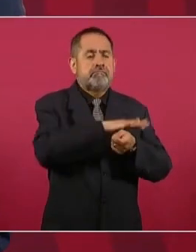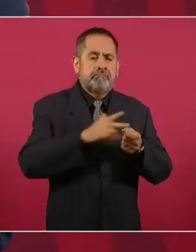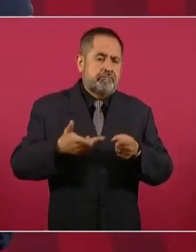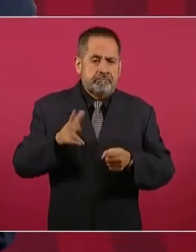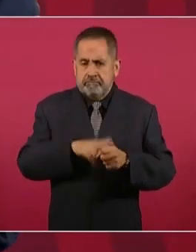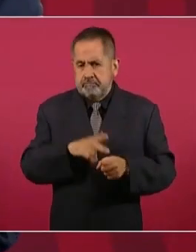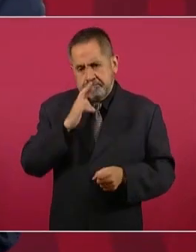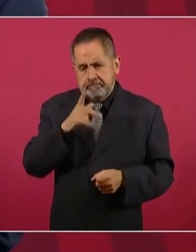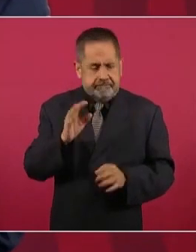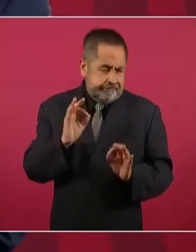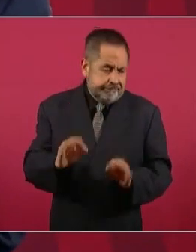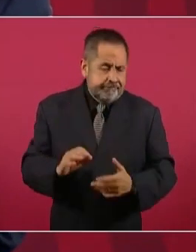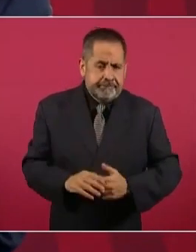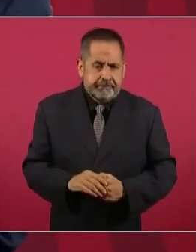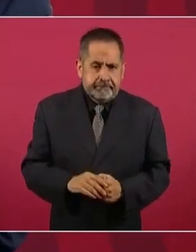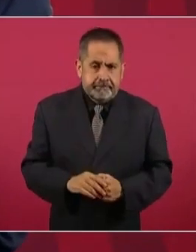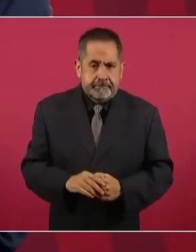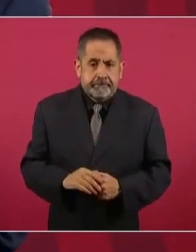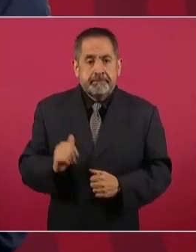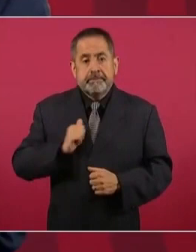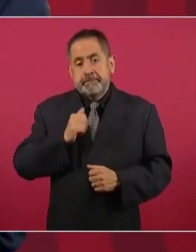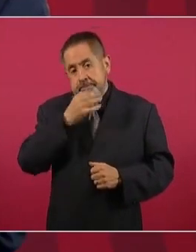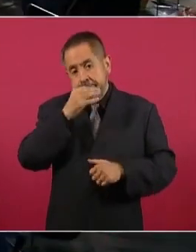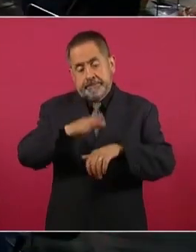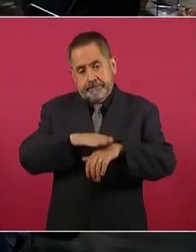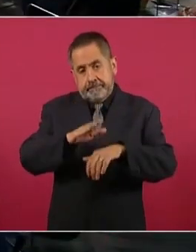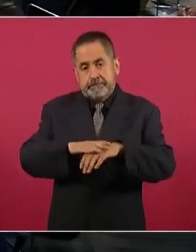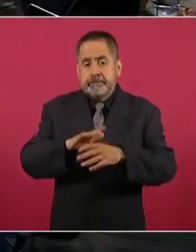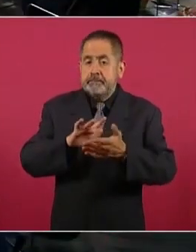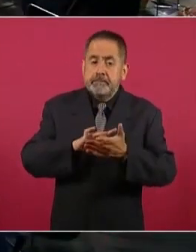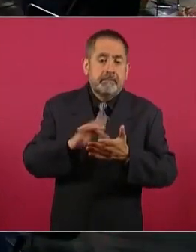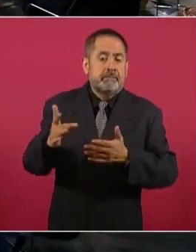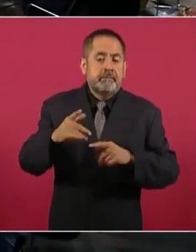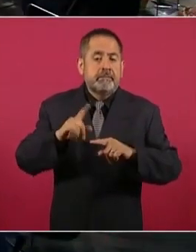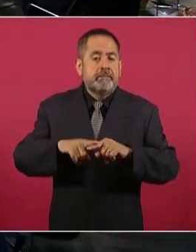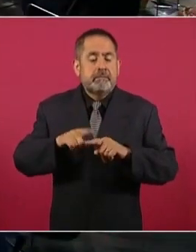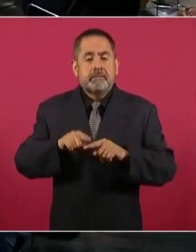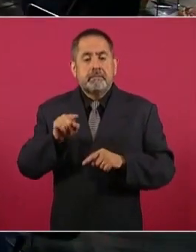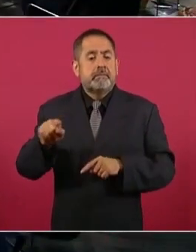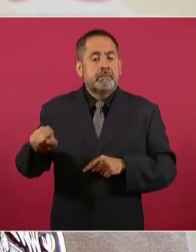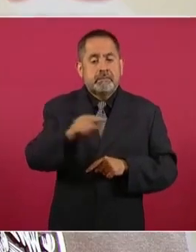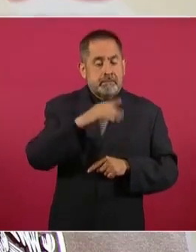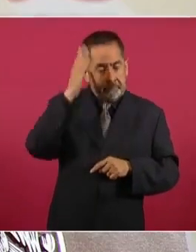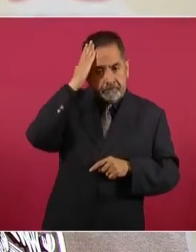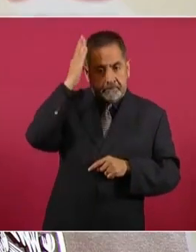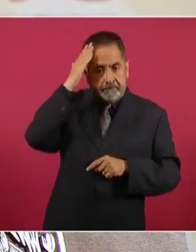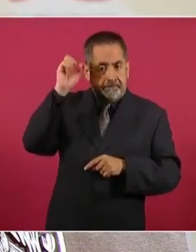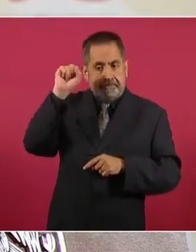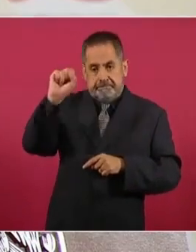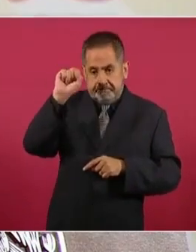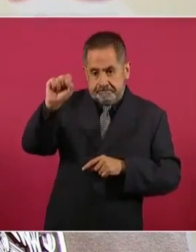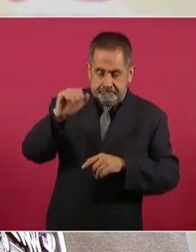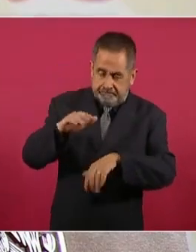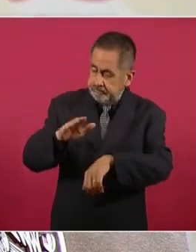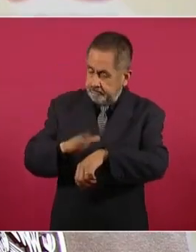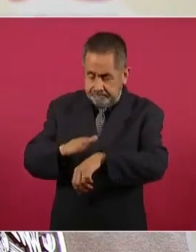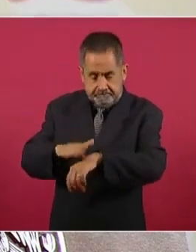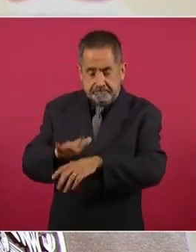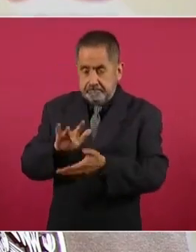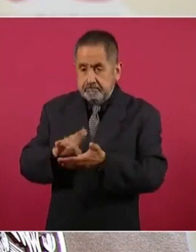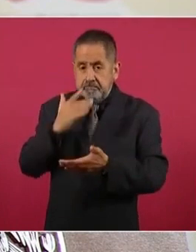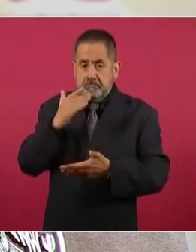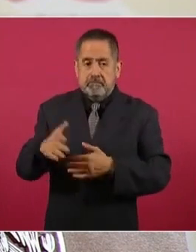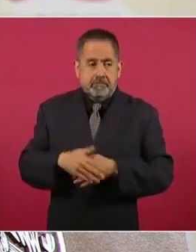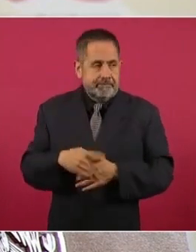Y aquí aprovecho también para agradecerle a los dirigentes sindicales, porque todo